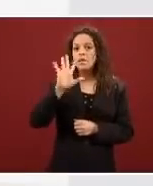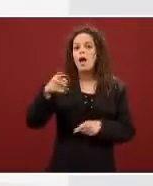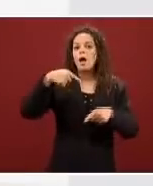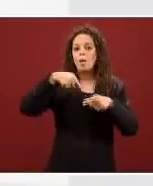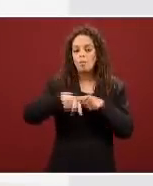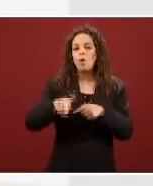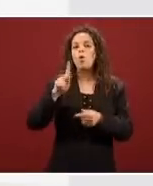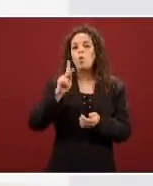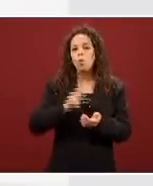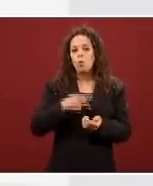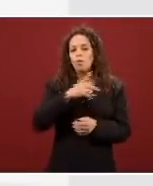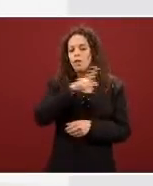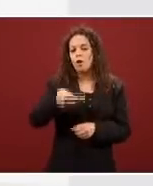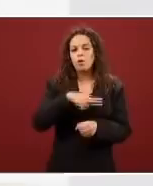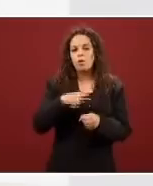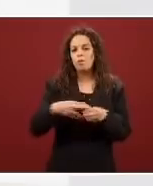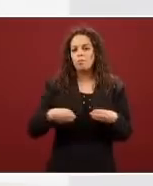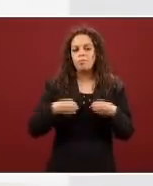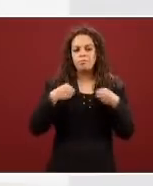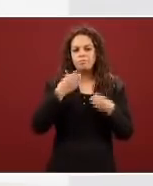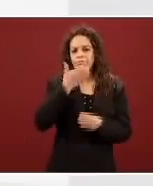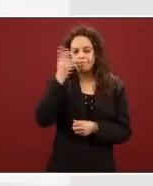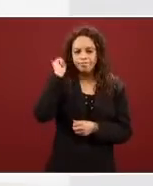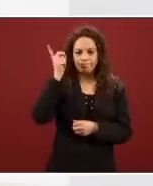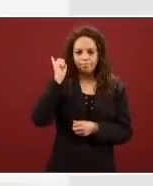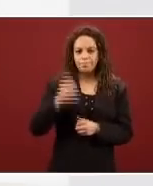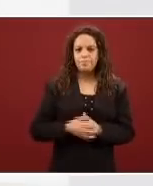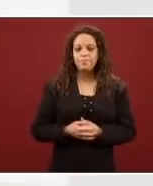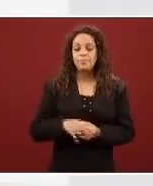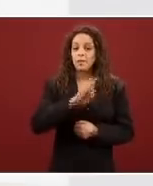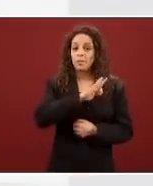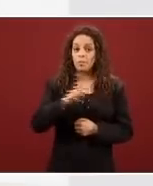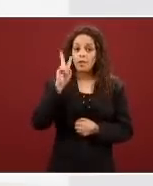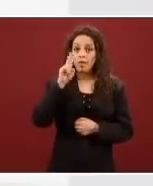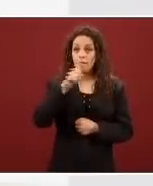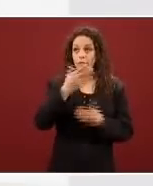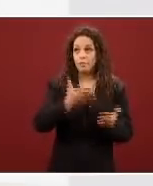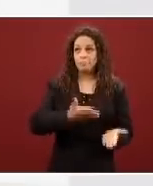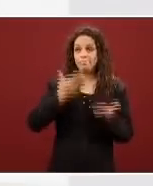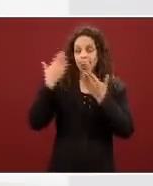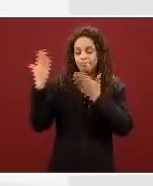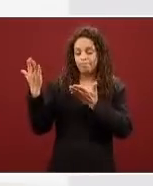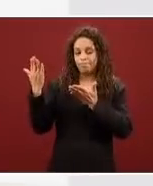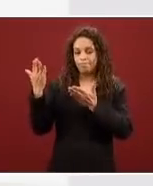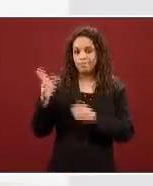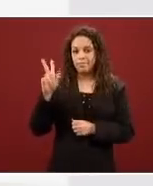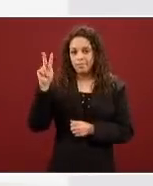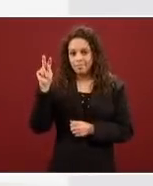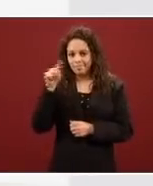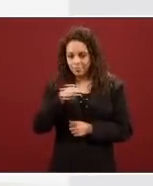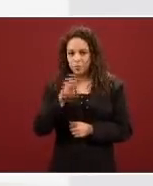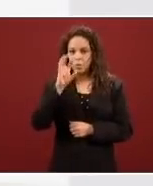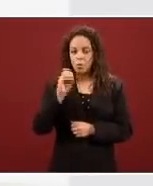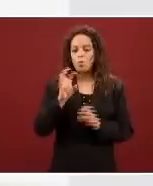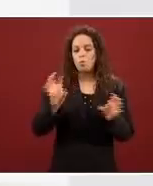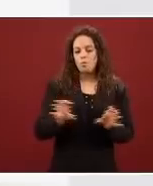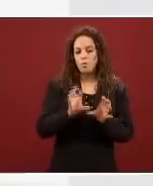Los 7 componentes, como los pueden ver en la presentación, en su pantalla de televisión o de computadora o de